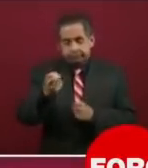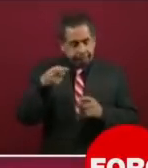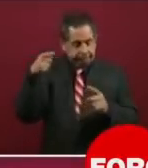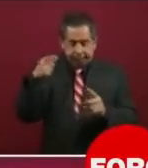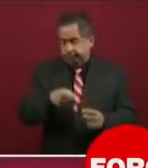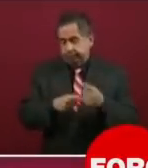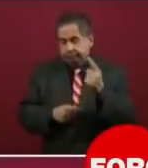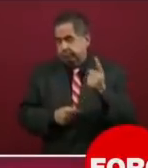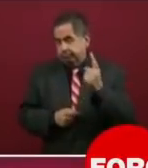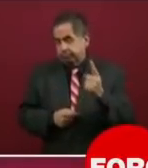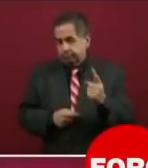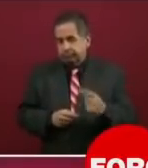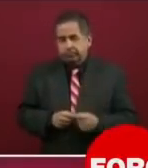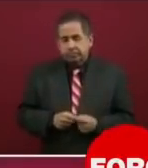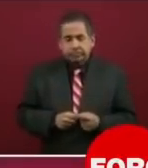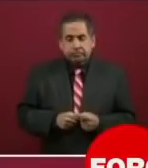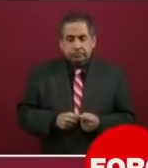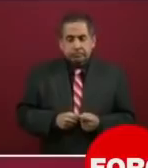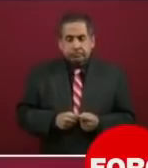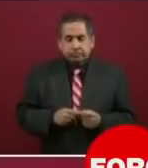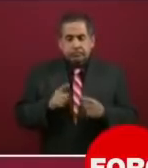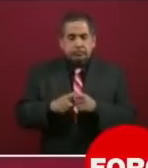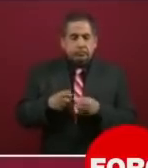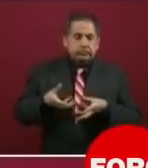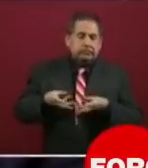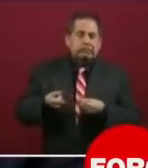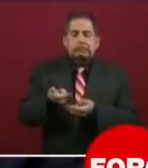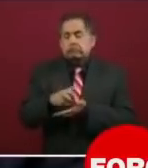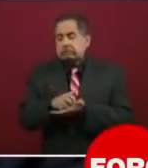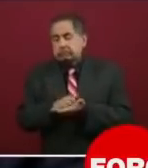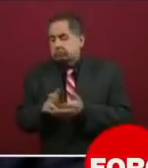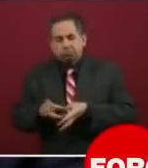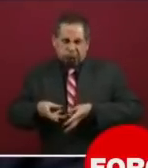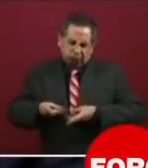no nos están escatimando recursos